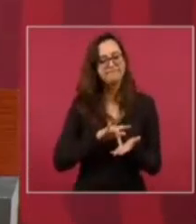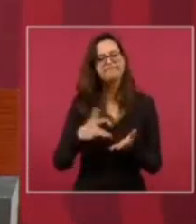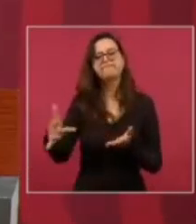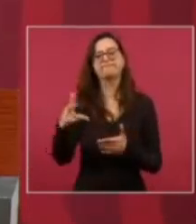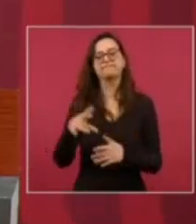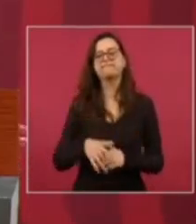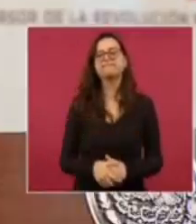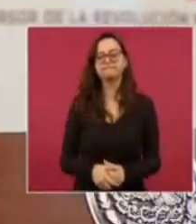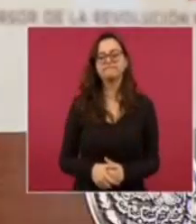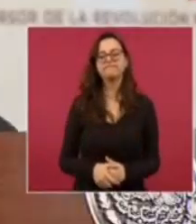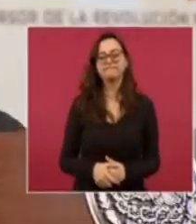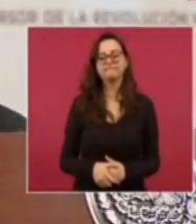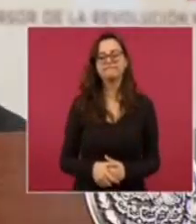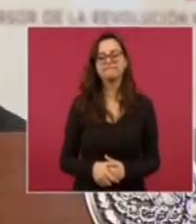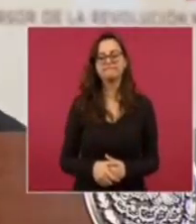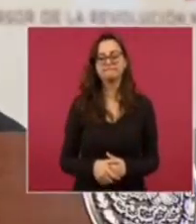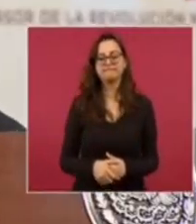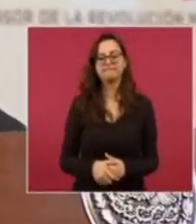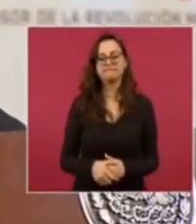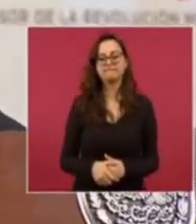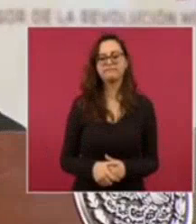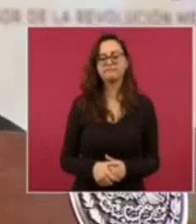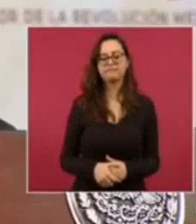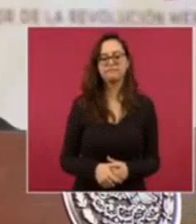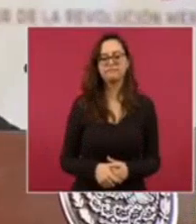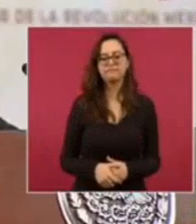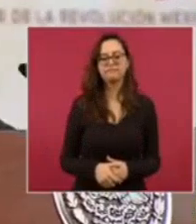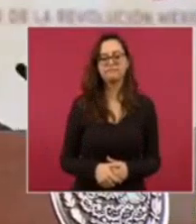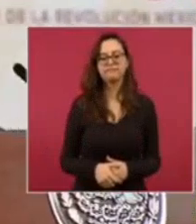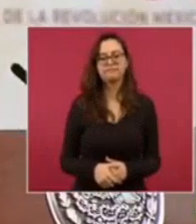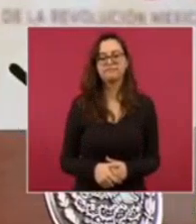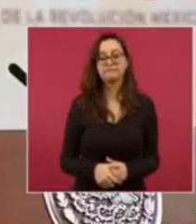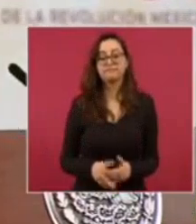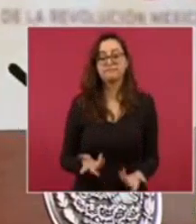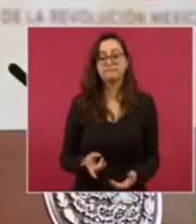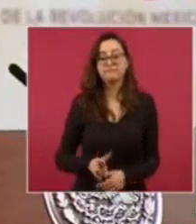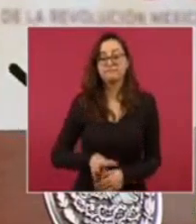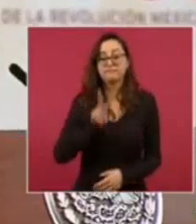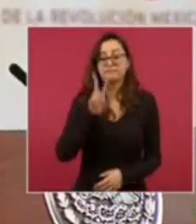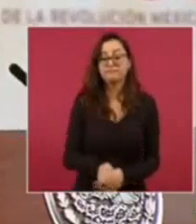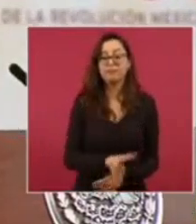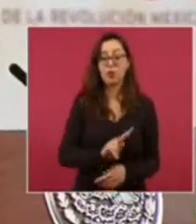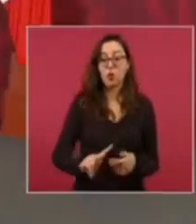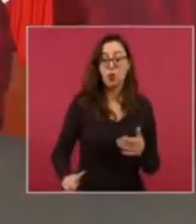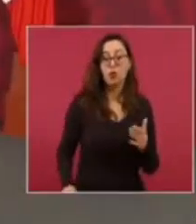porque se volvió a dejar de manifiesto